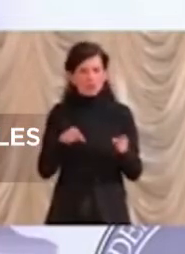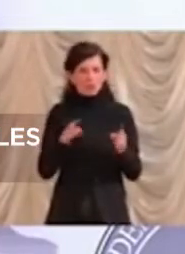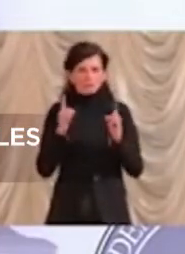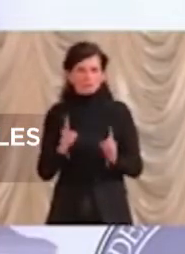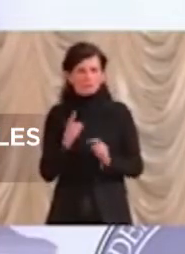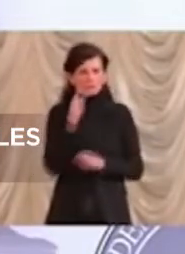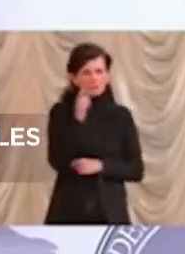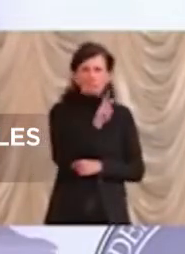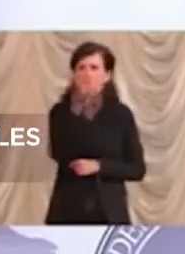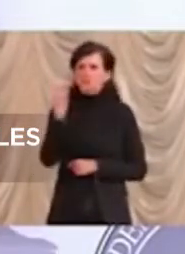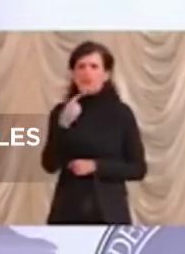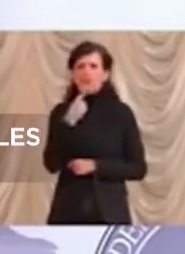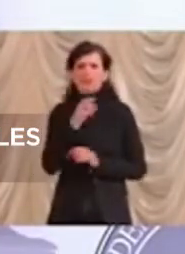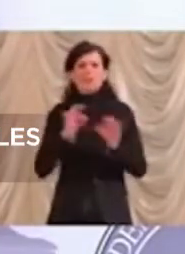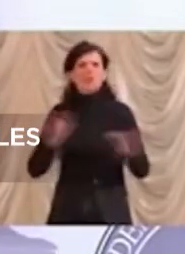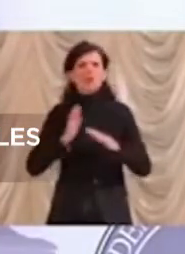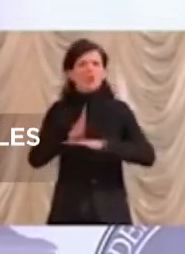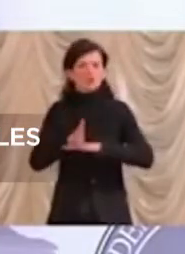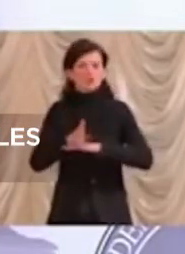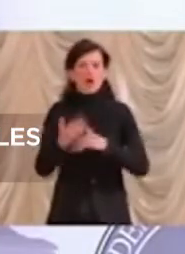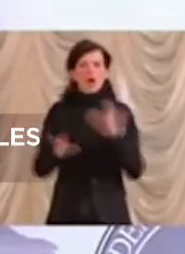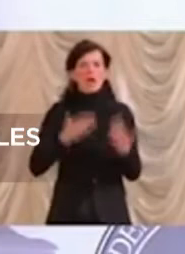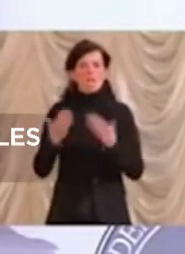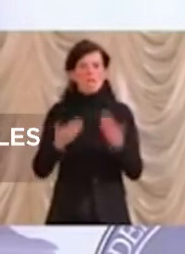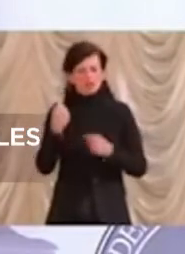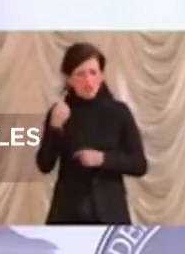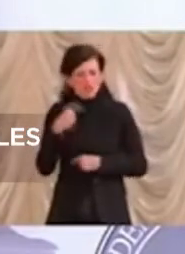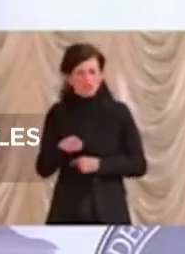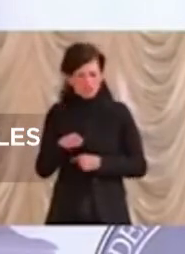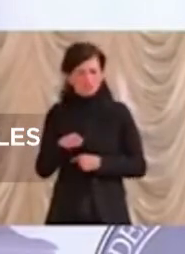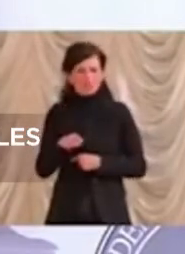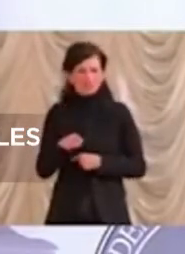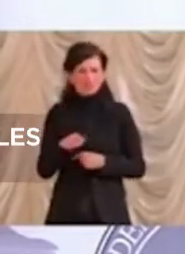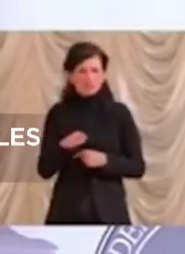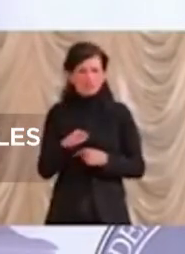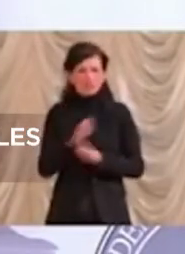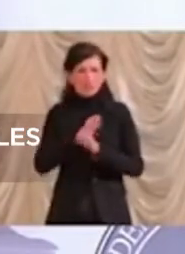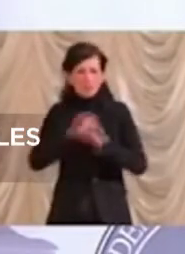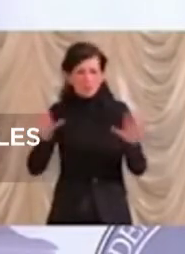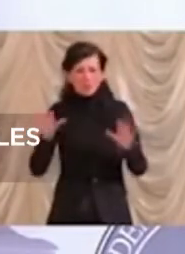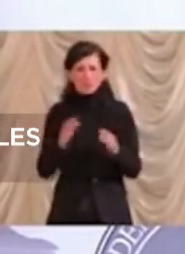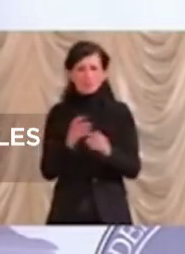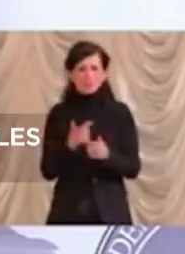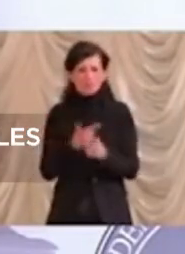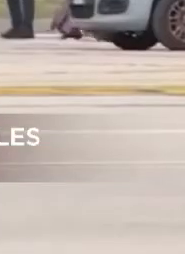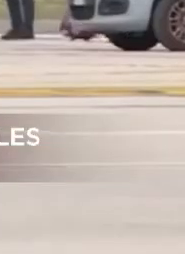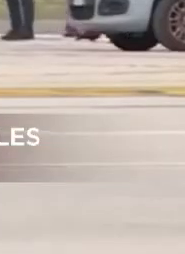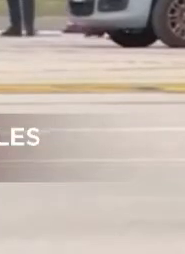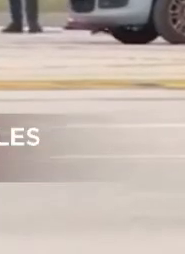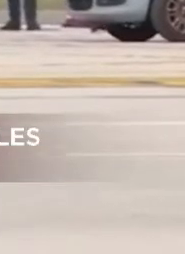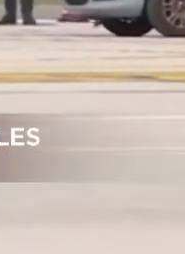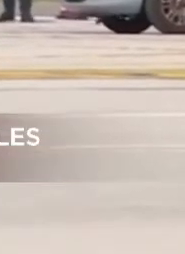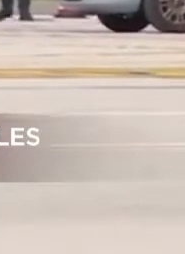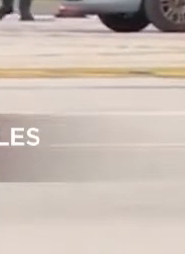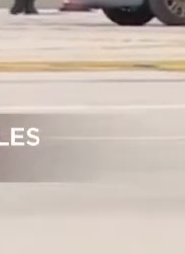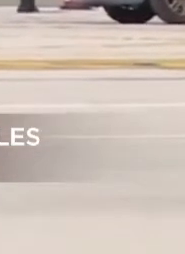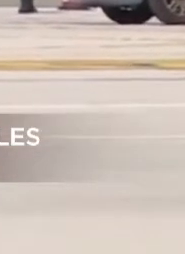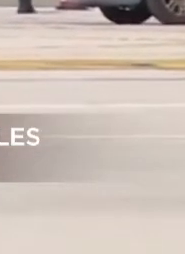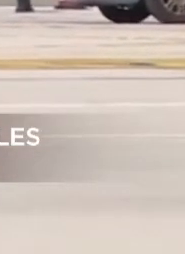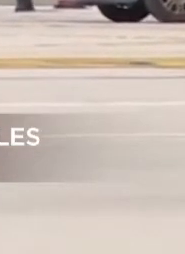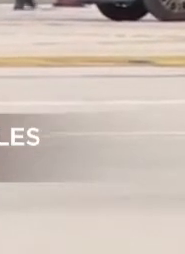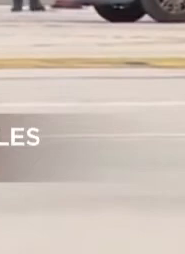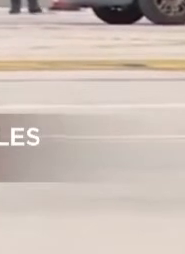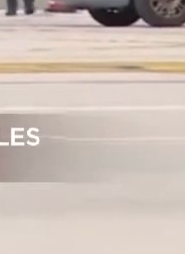eurozona. La emergencia de salud mundial se convirtió vertiginosamente en una gran crisis financiera,